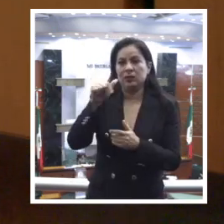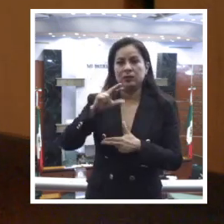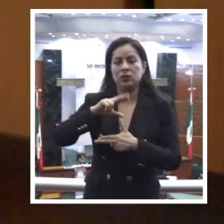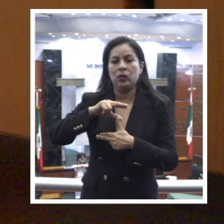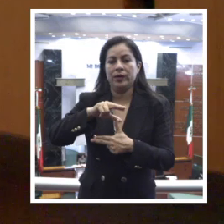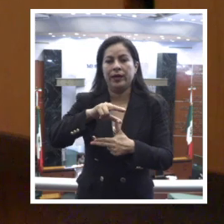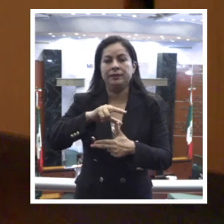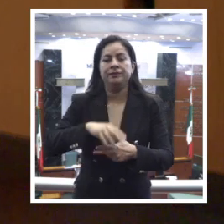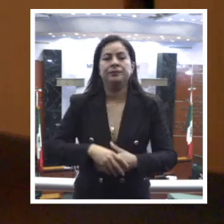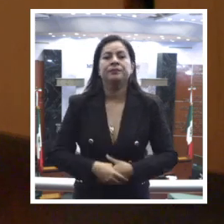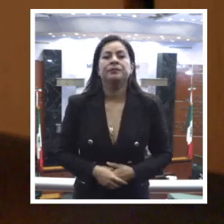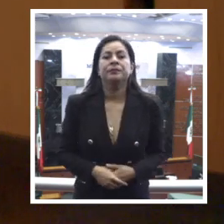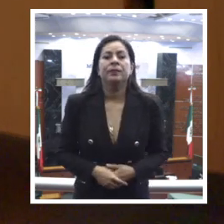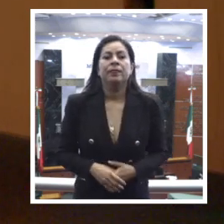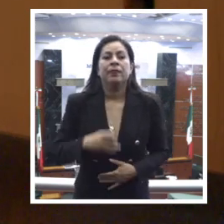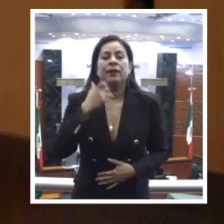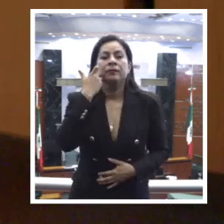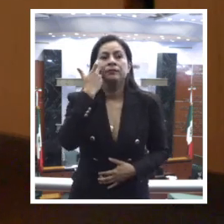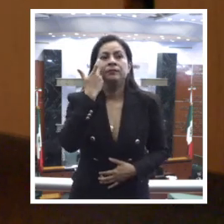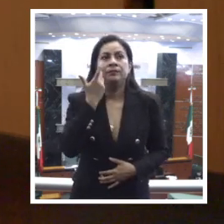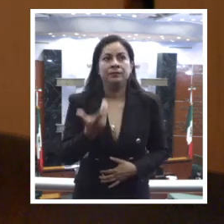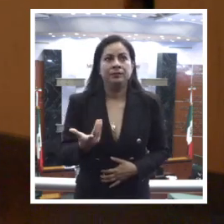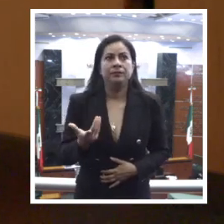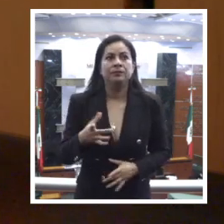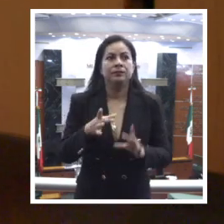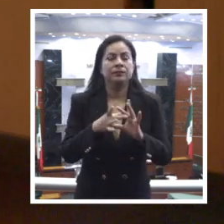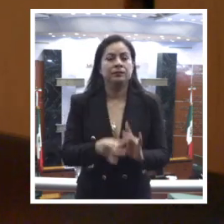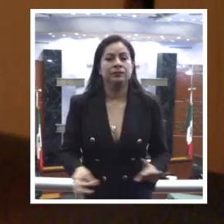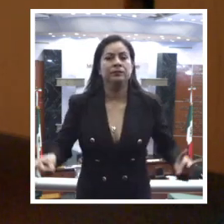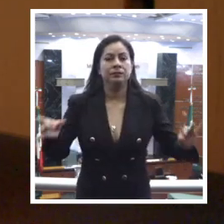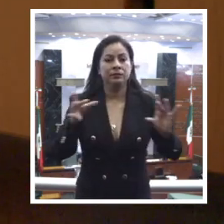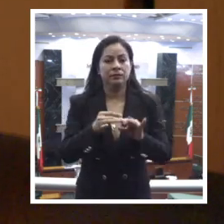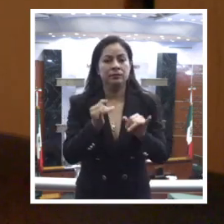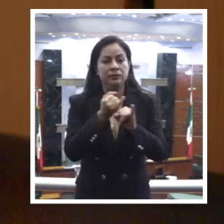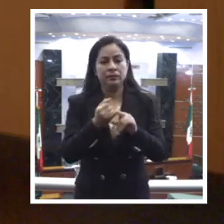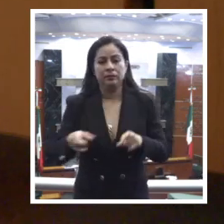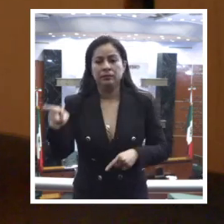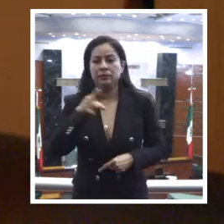John. Quiero comentar, informar aquí